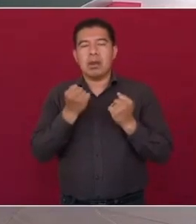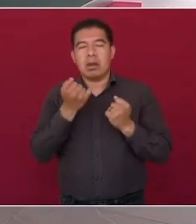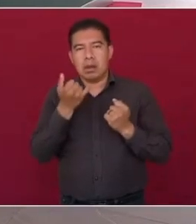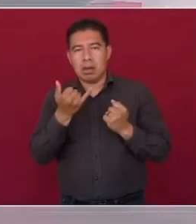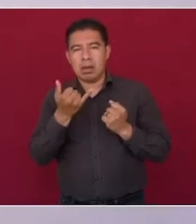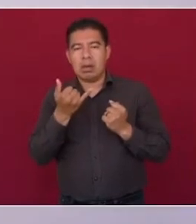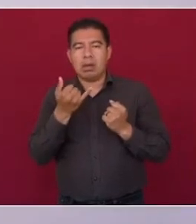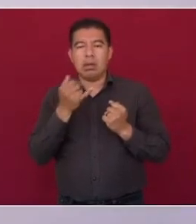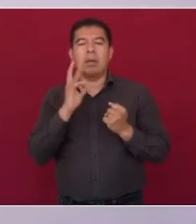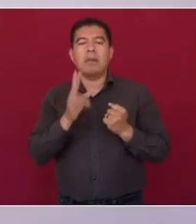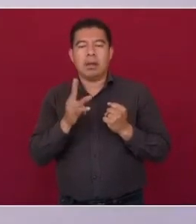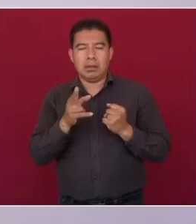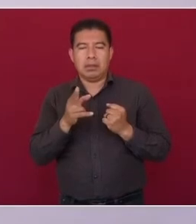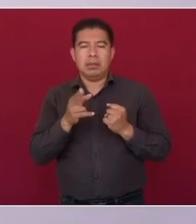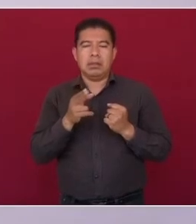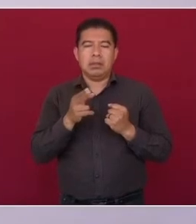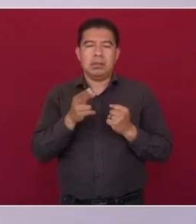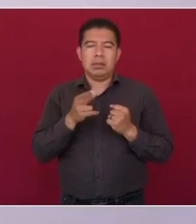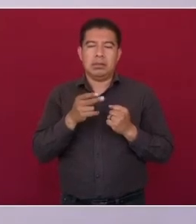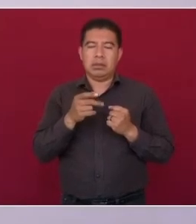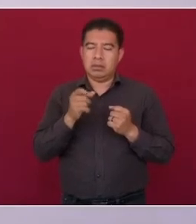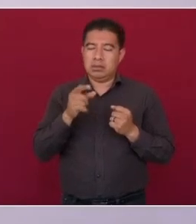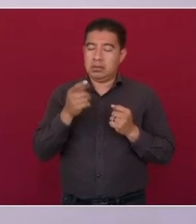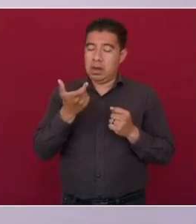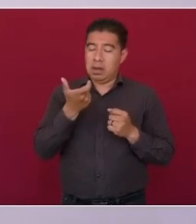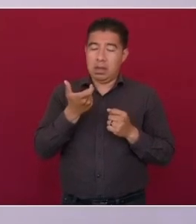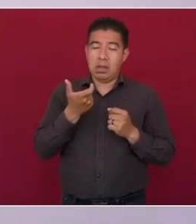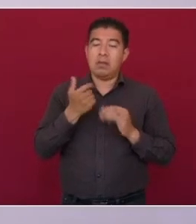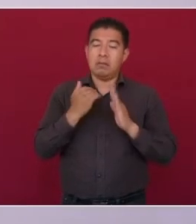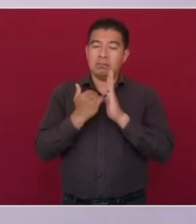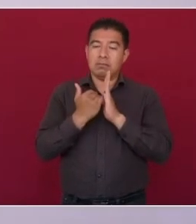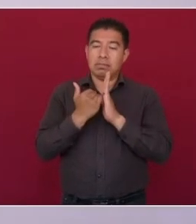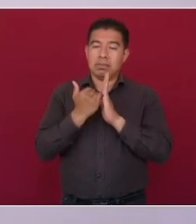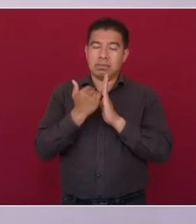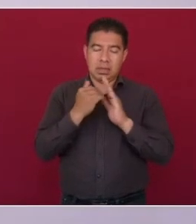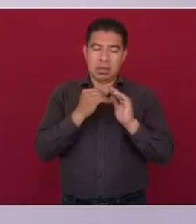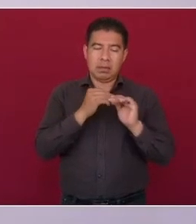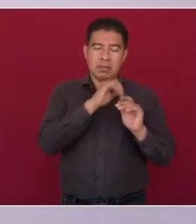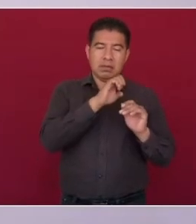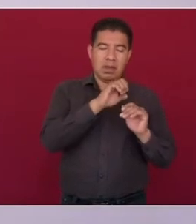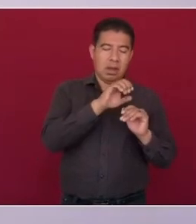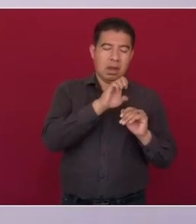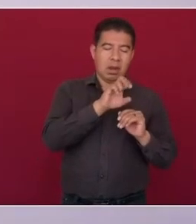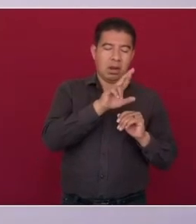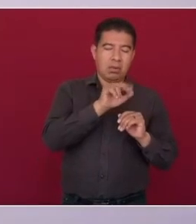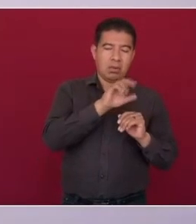ha apreciado más que el euro en el tiempo que llevamos.